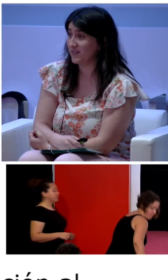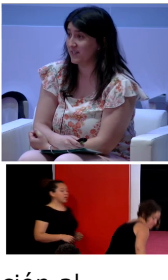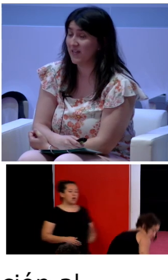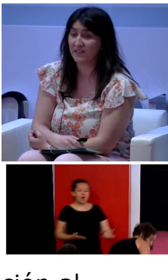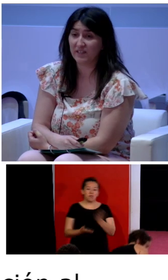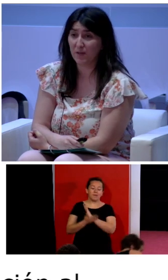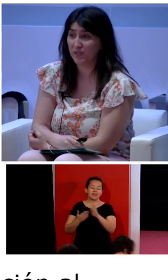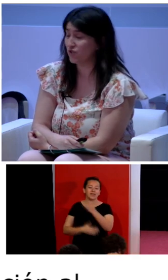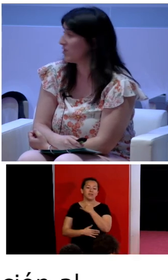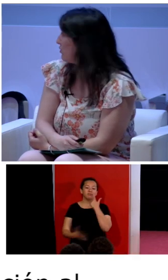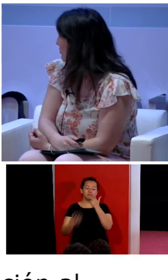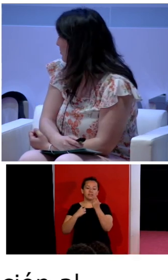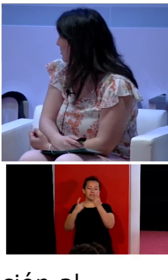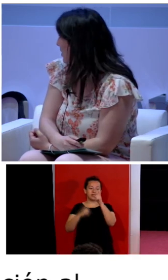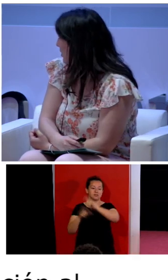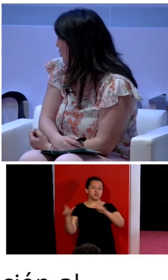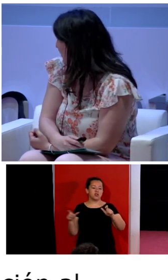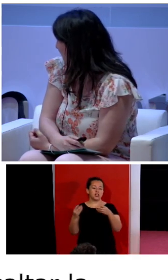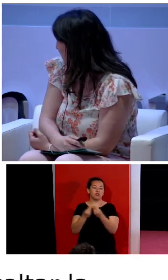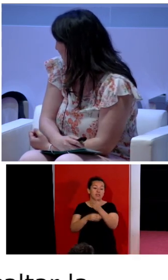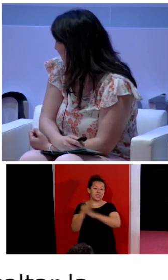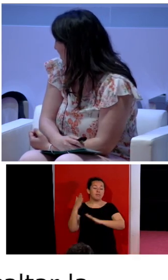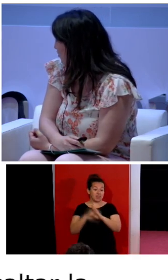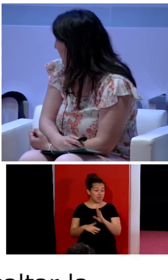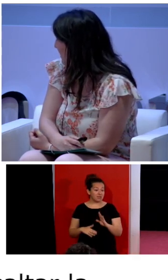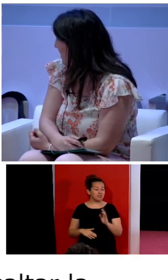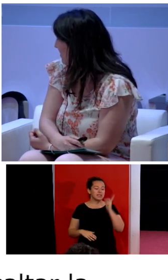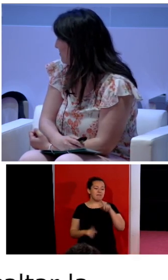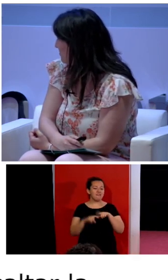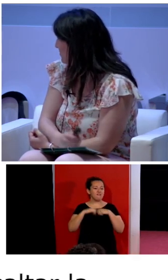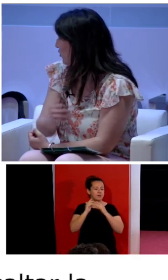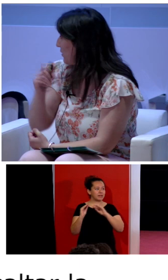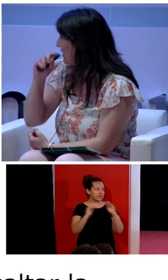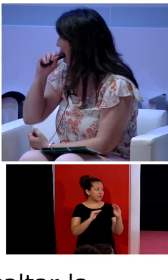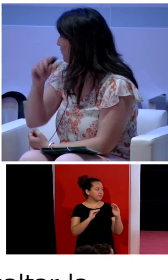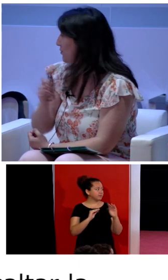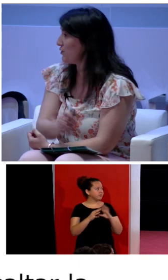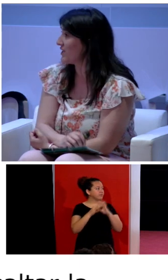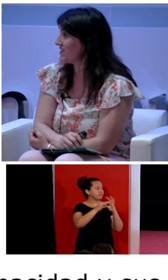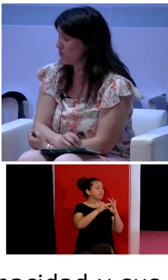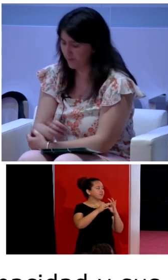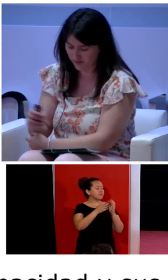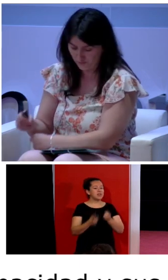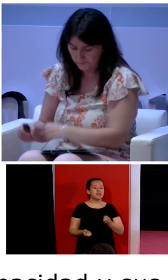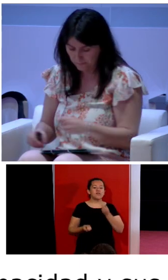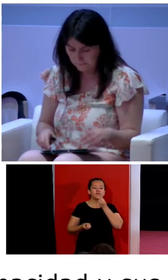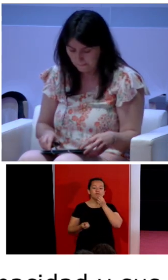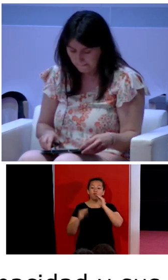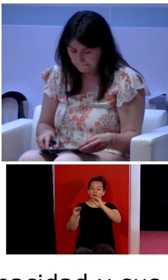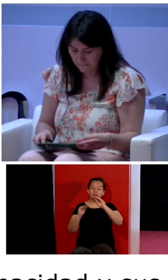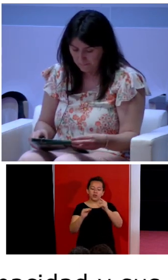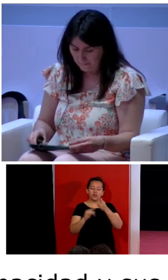la necesidad de las personas con discapacidad y su familia con respecto a la información y al asesoramiento.